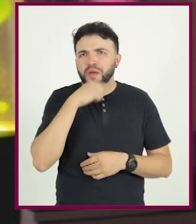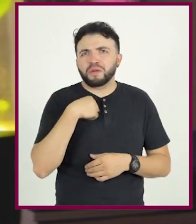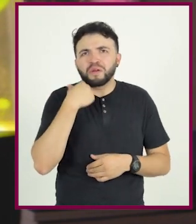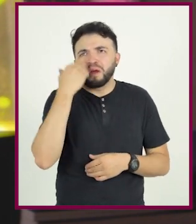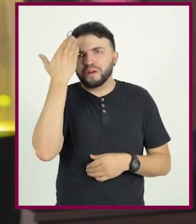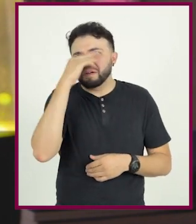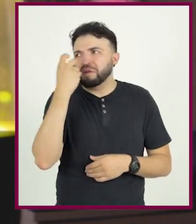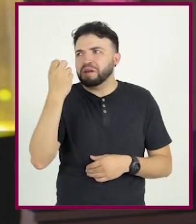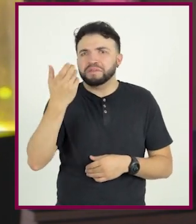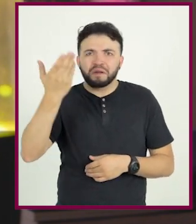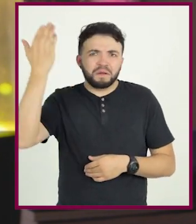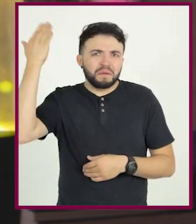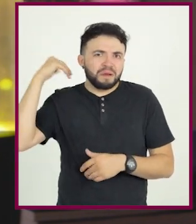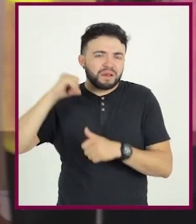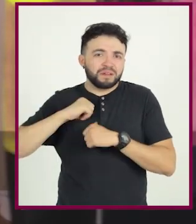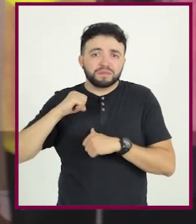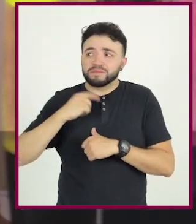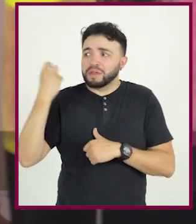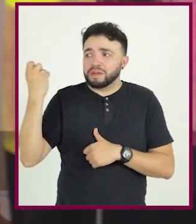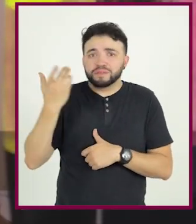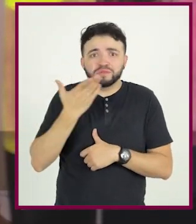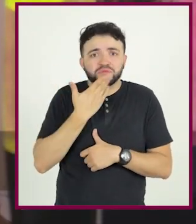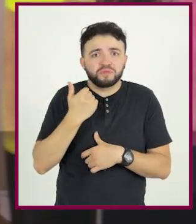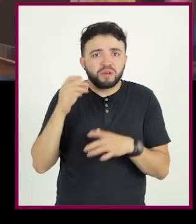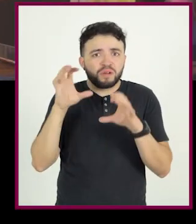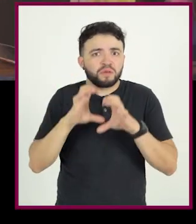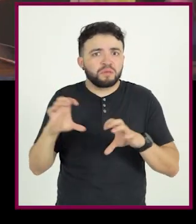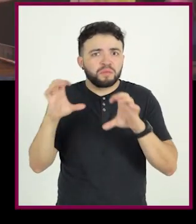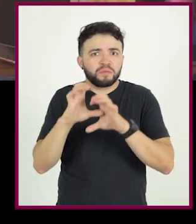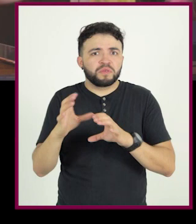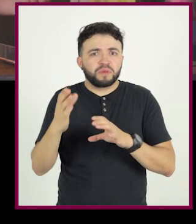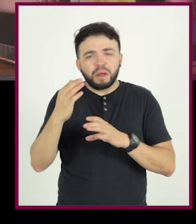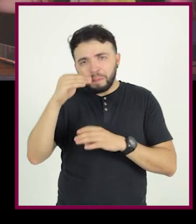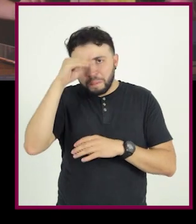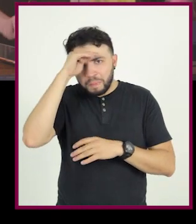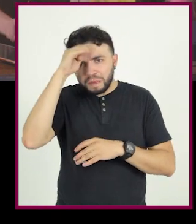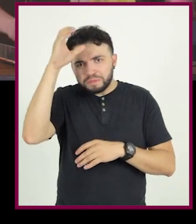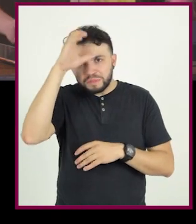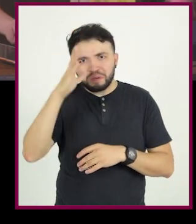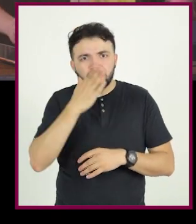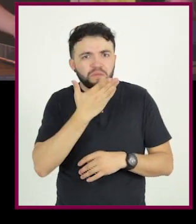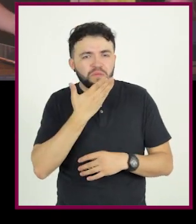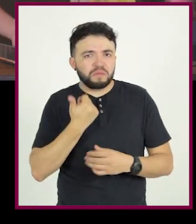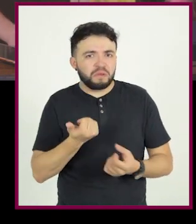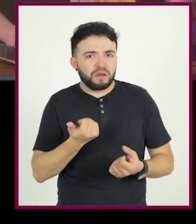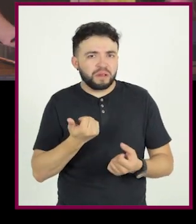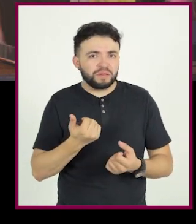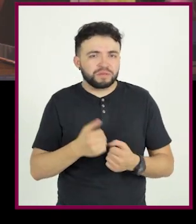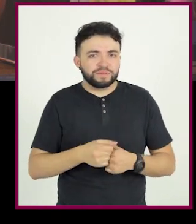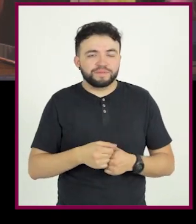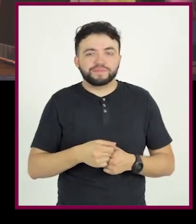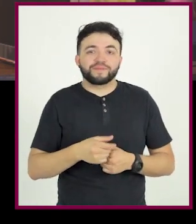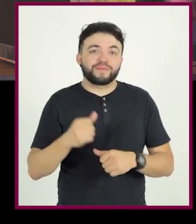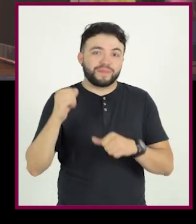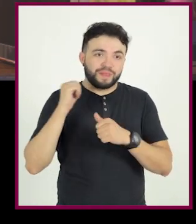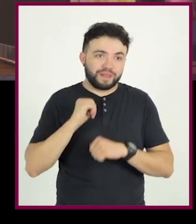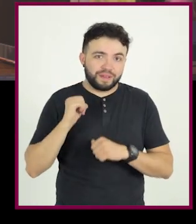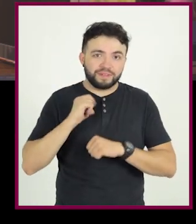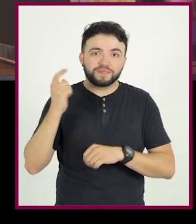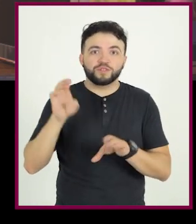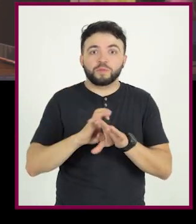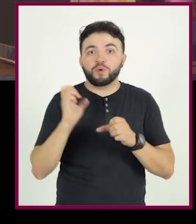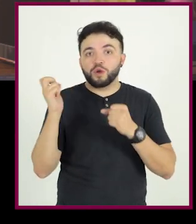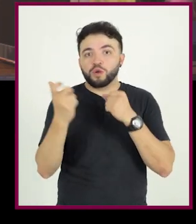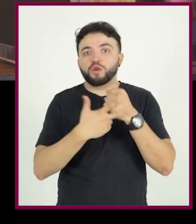la Edad Media? Si en esa época ni computadoras había, ni pensamiento científico. Porque en la Edad Media el conocimiento en